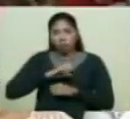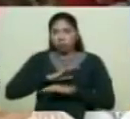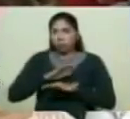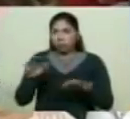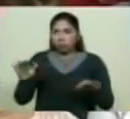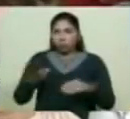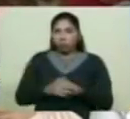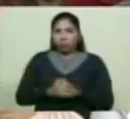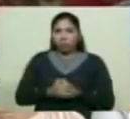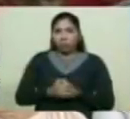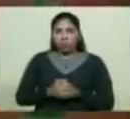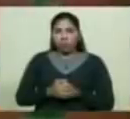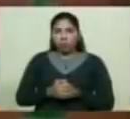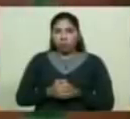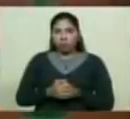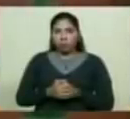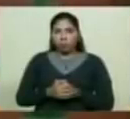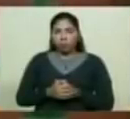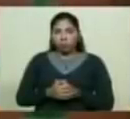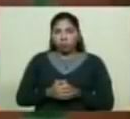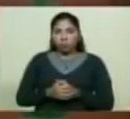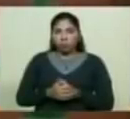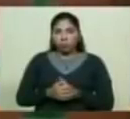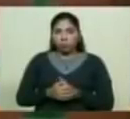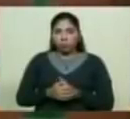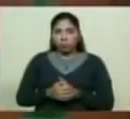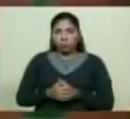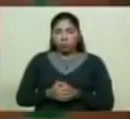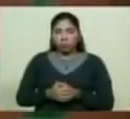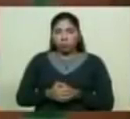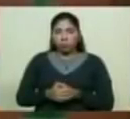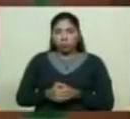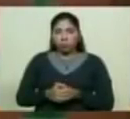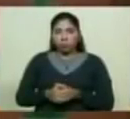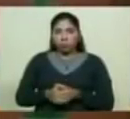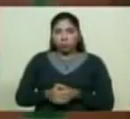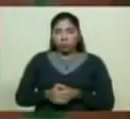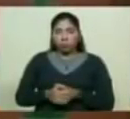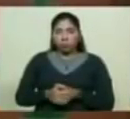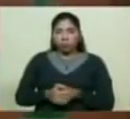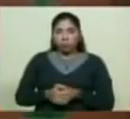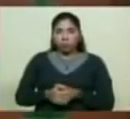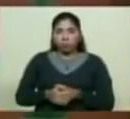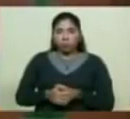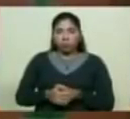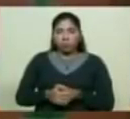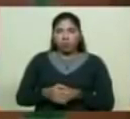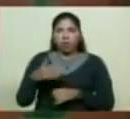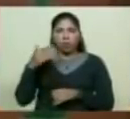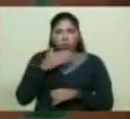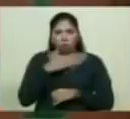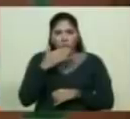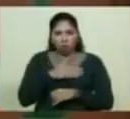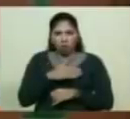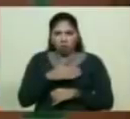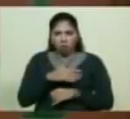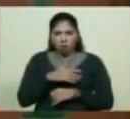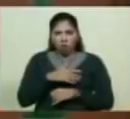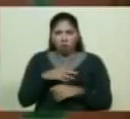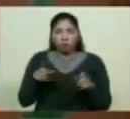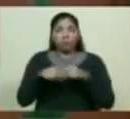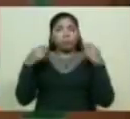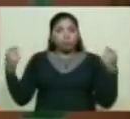del correo del caroní a través de sus páginas fue que se divulgó la proclama del